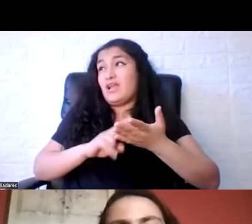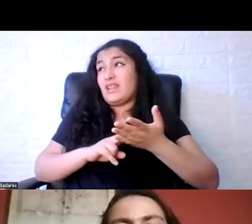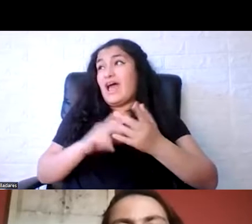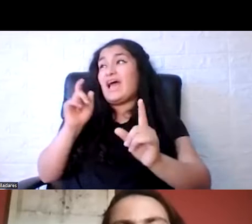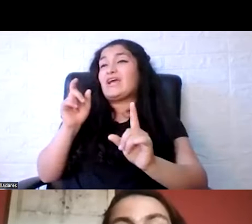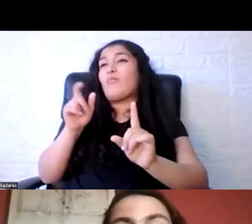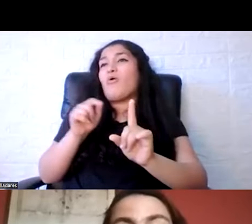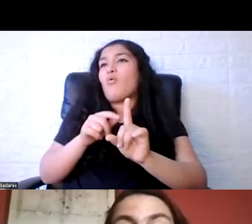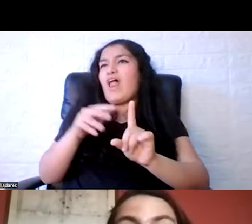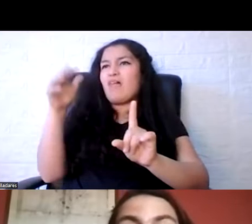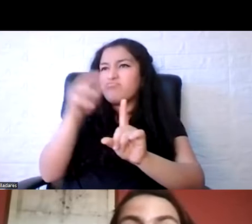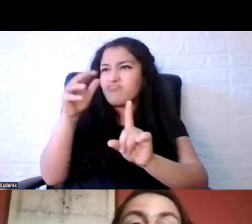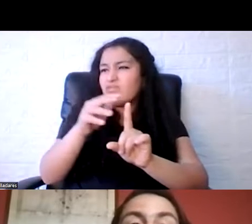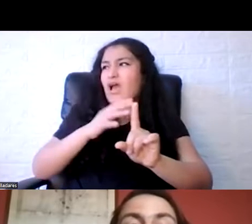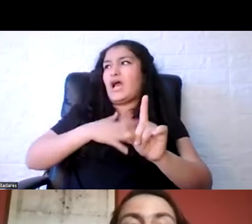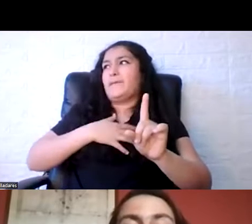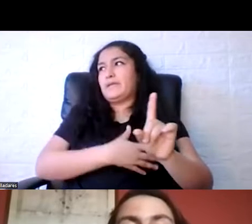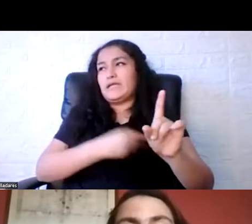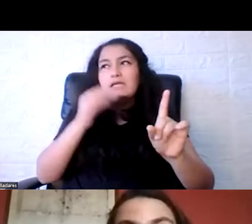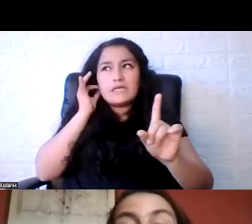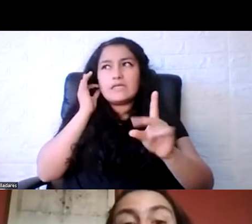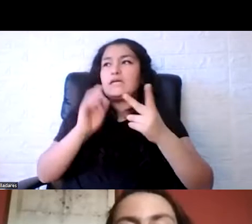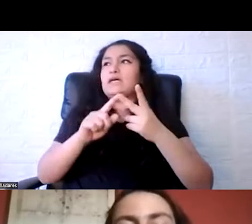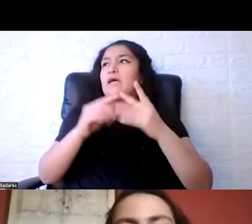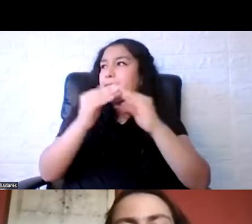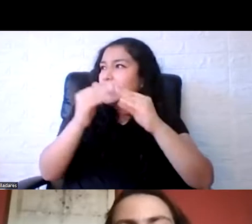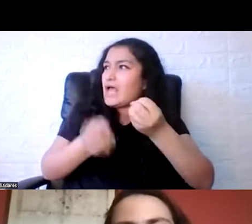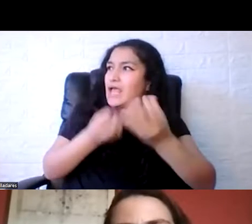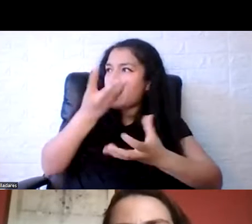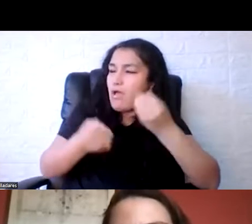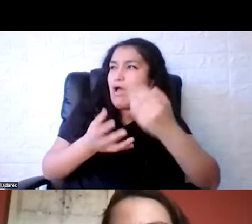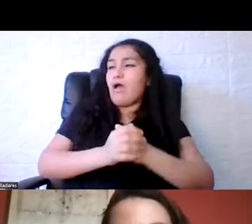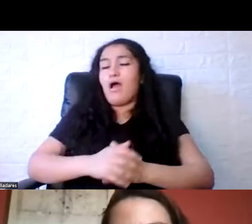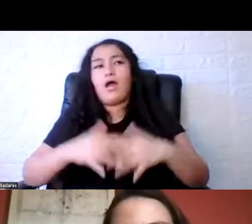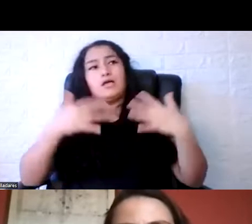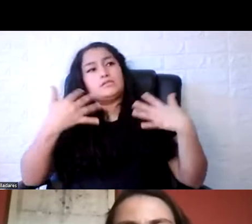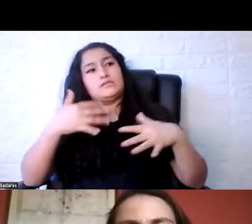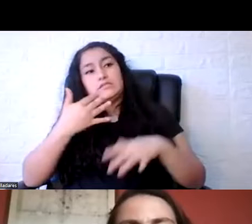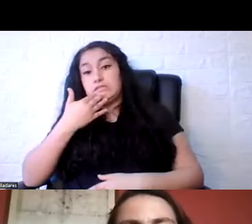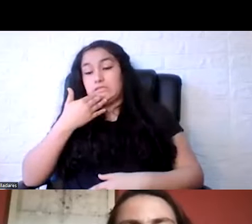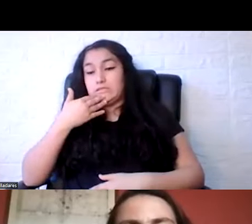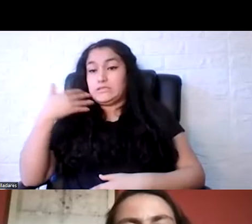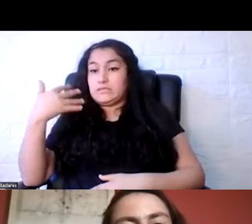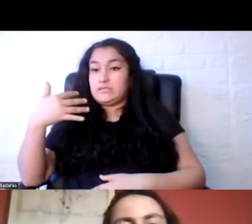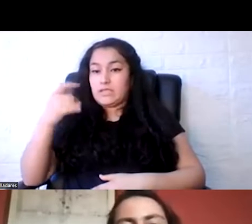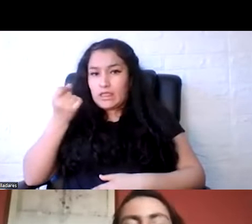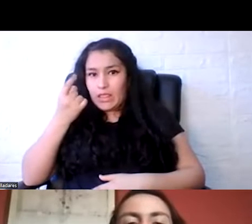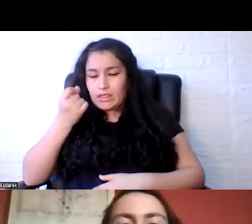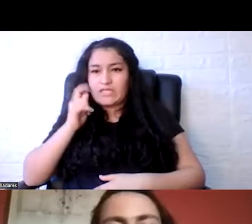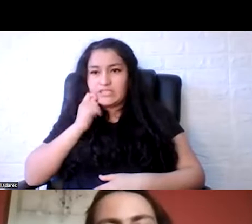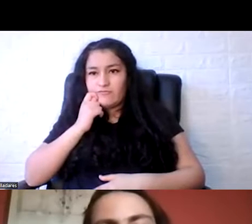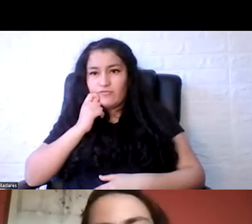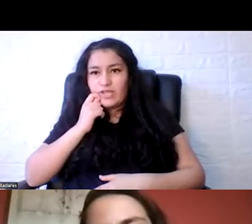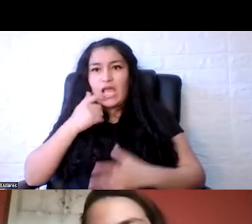casa, cambió completamente la perspectiva de lo que era de cómo yo estaba entendiendo el ecofeminismo. Entonces, por